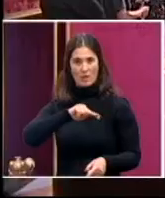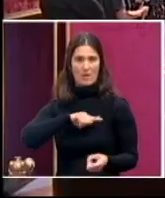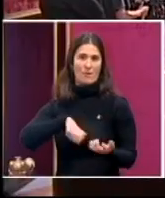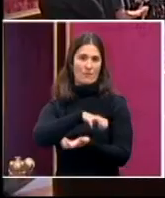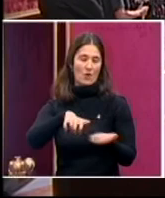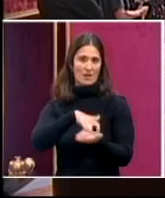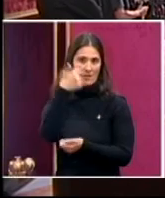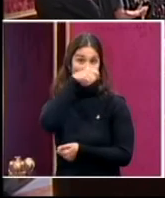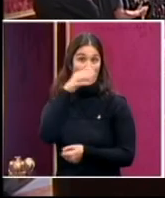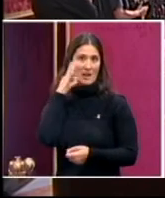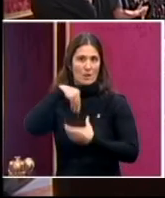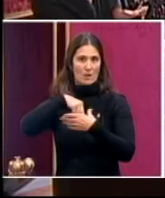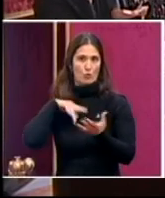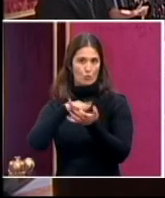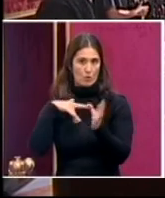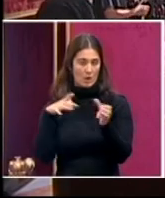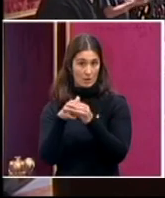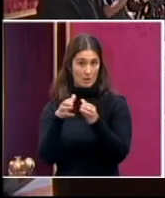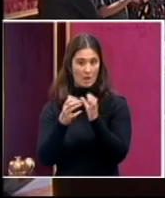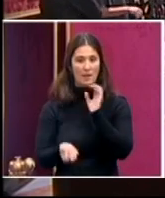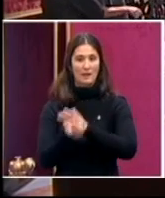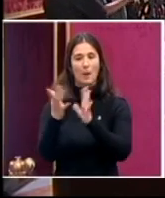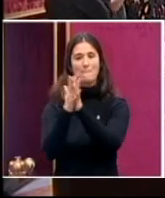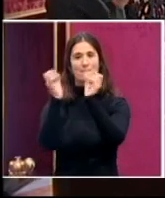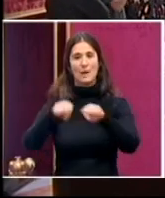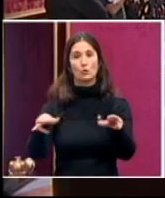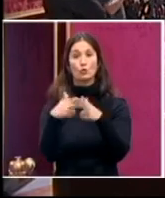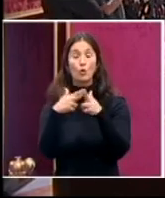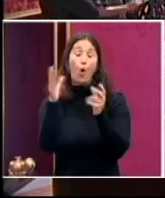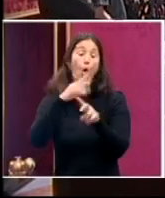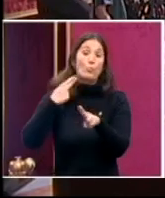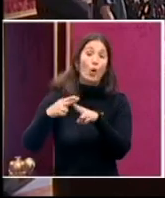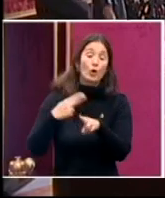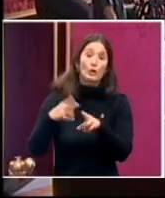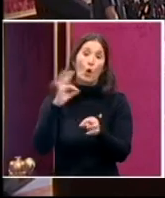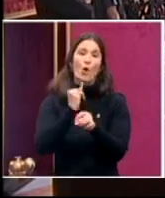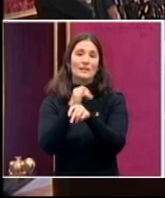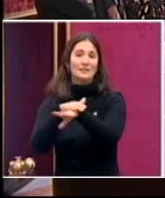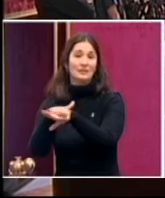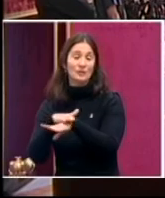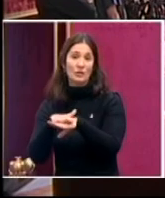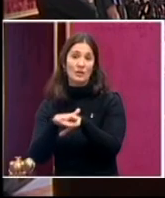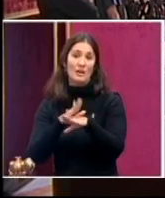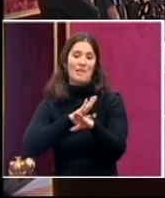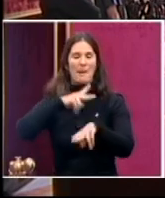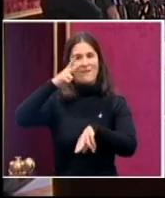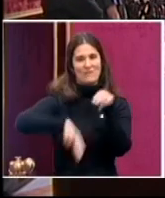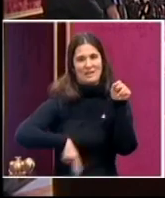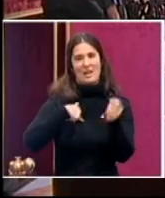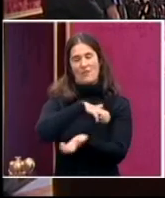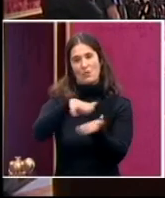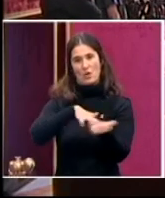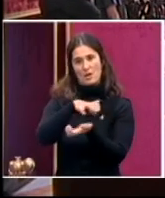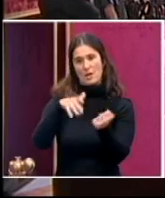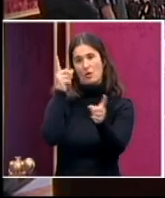que se produzcan en Granada. Desarrollar pactos sociales, políticos e institucionales de erradicación contra la